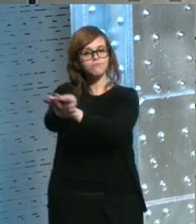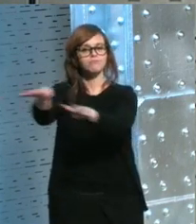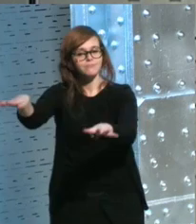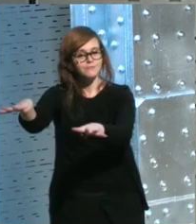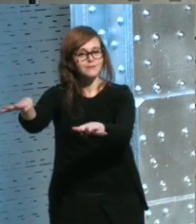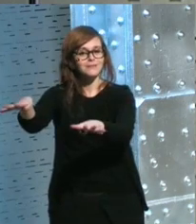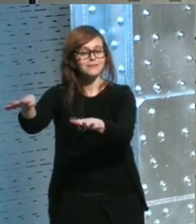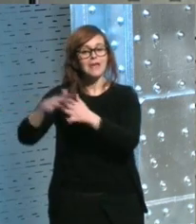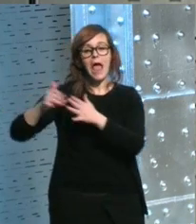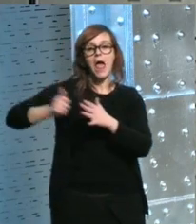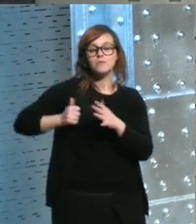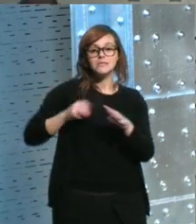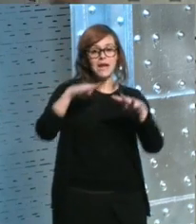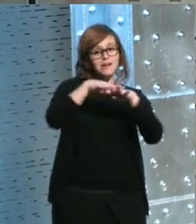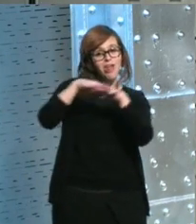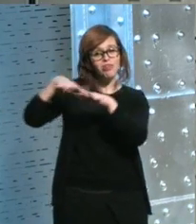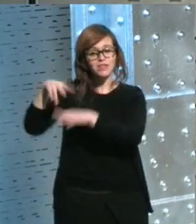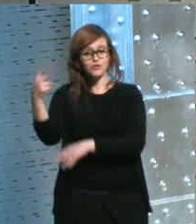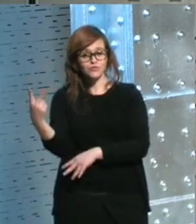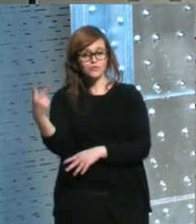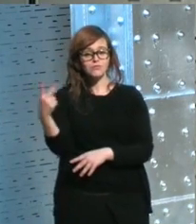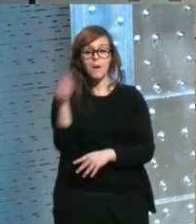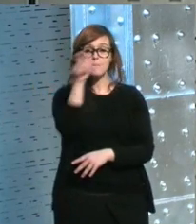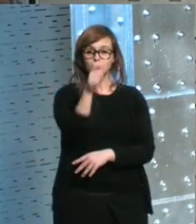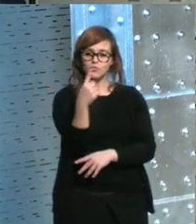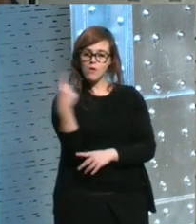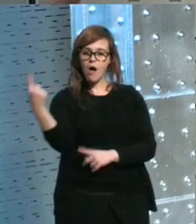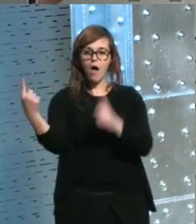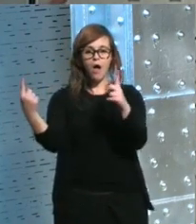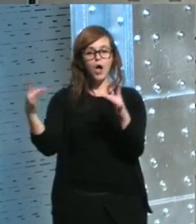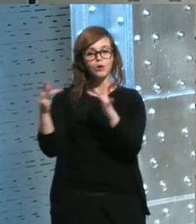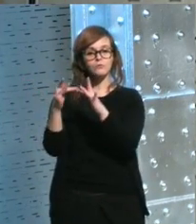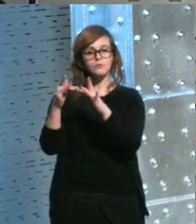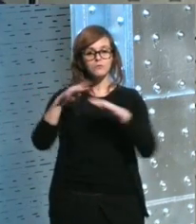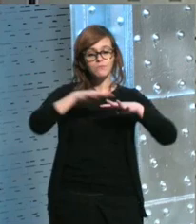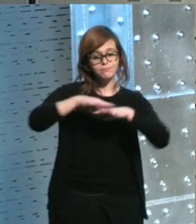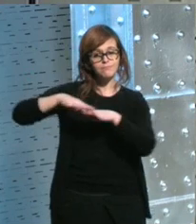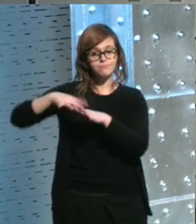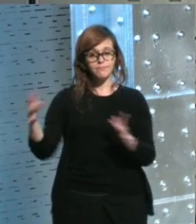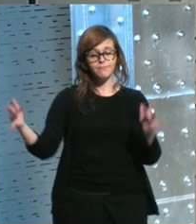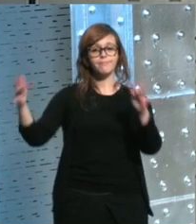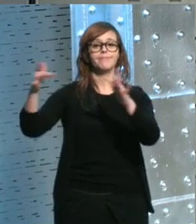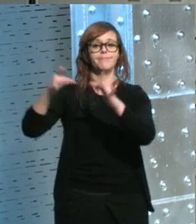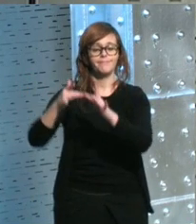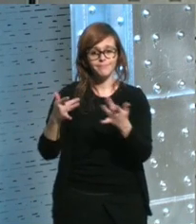que se enlacen dos redes, fortalece a cada una de ellas. Entonces, aportan diversidad y